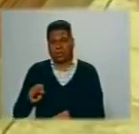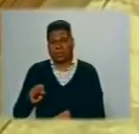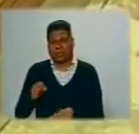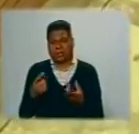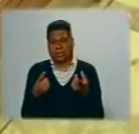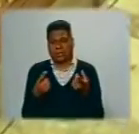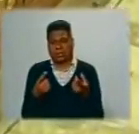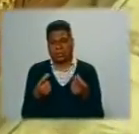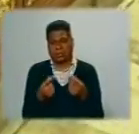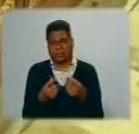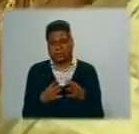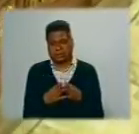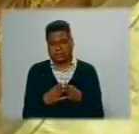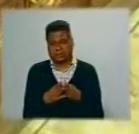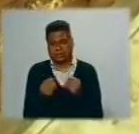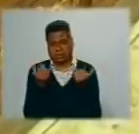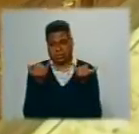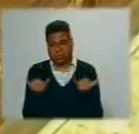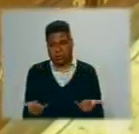En consideración,